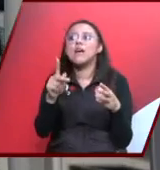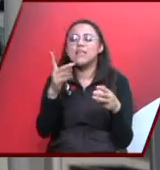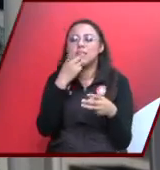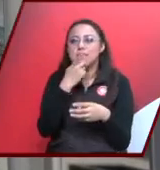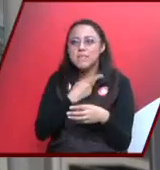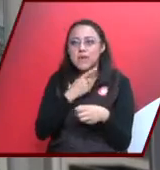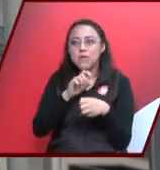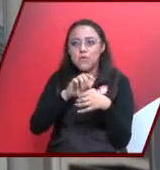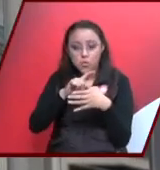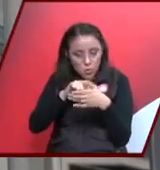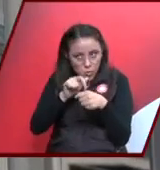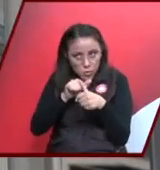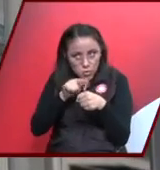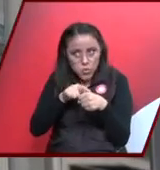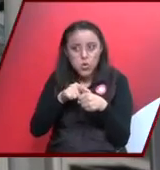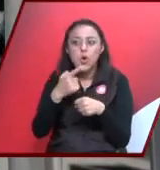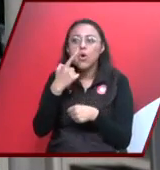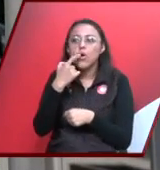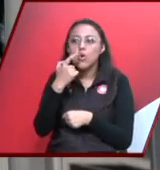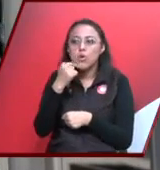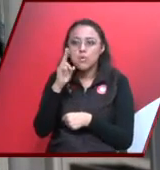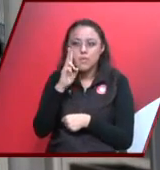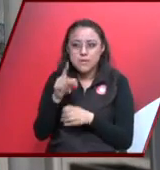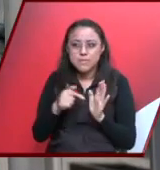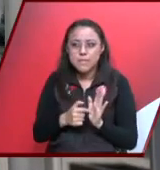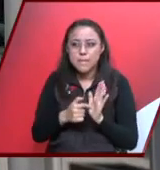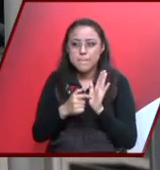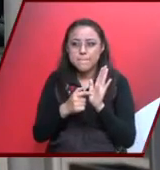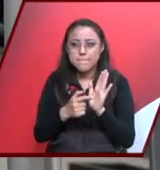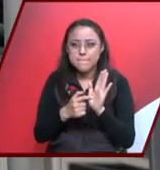Un color de semáforo. Rojo.